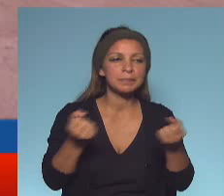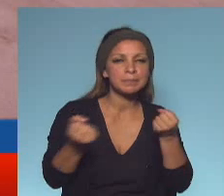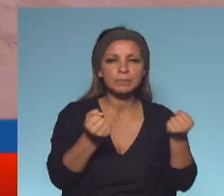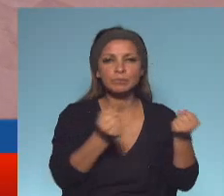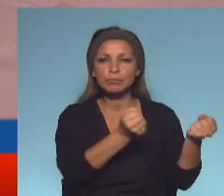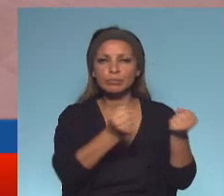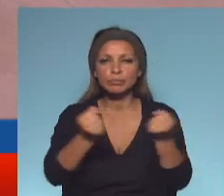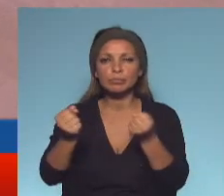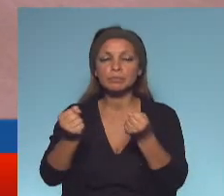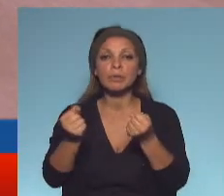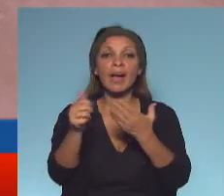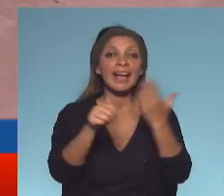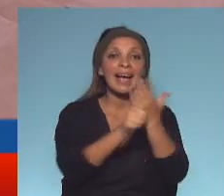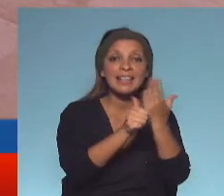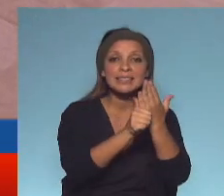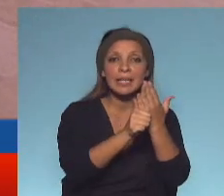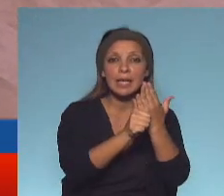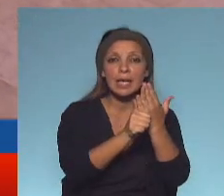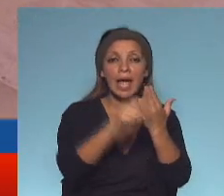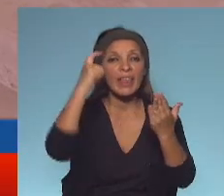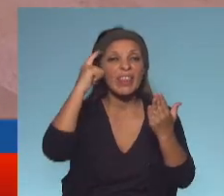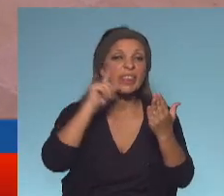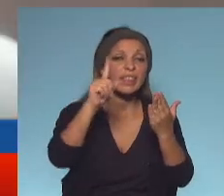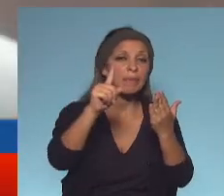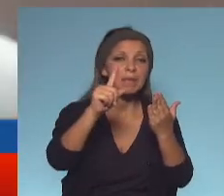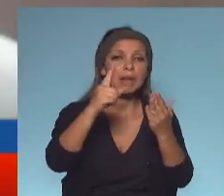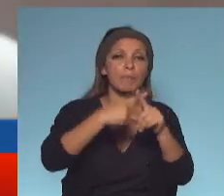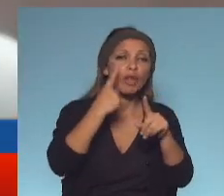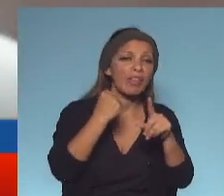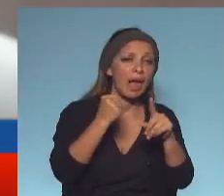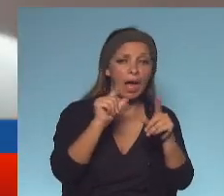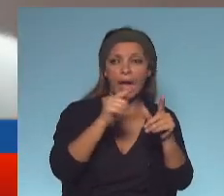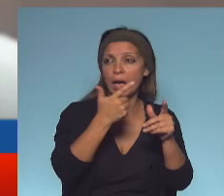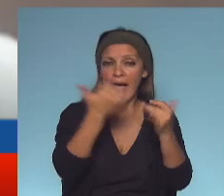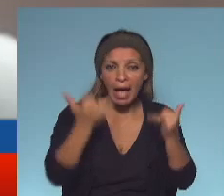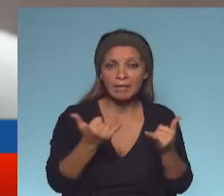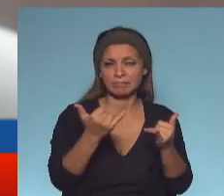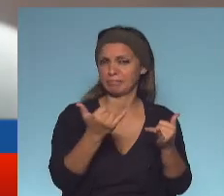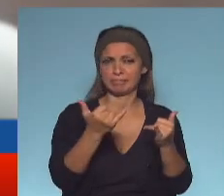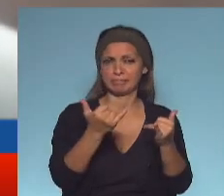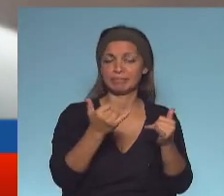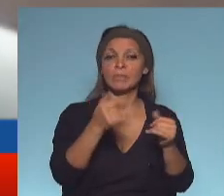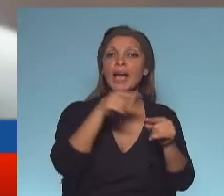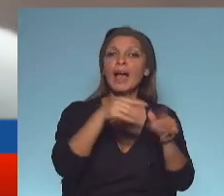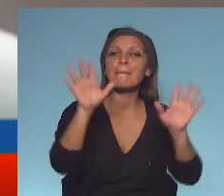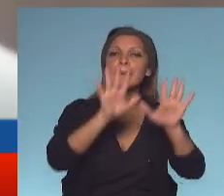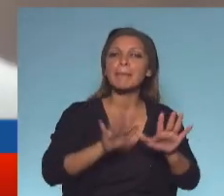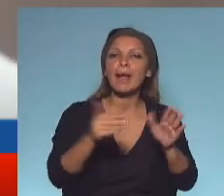hay carnicería en el país que tenga 10.000 kilos de carne todos los días, que va a estar de acuerdo a una